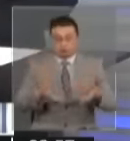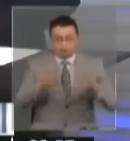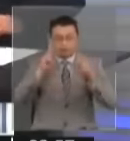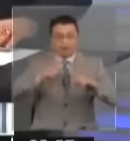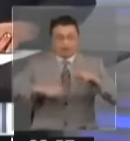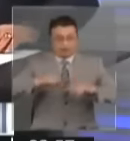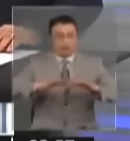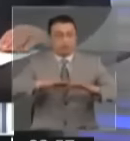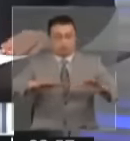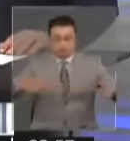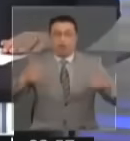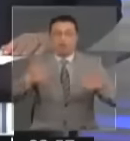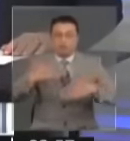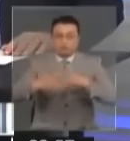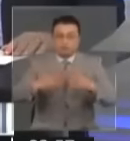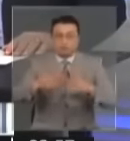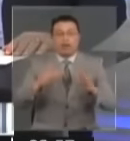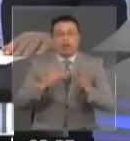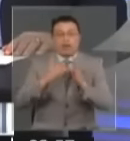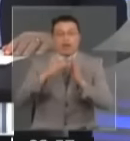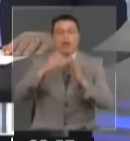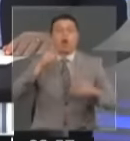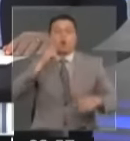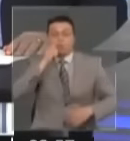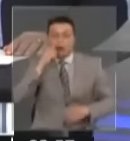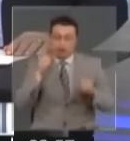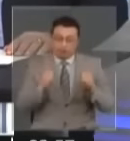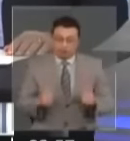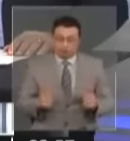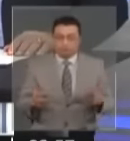territorial sustentable y a escala humana. Esa es la